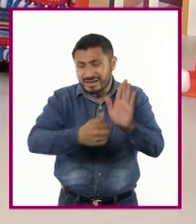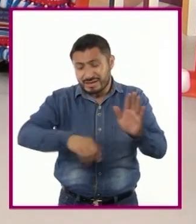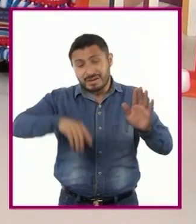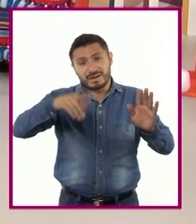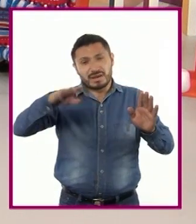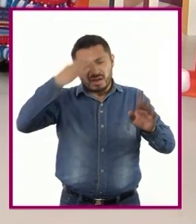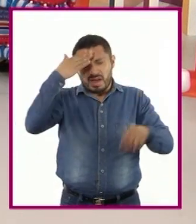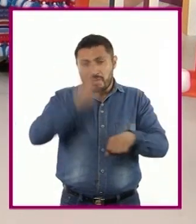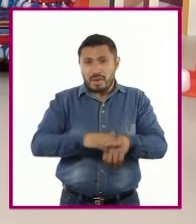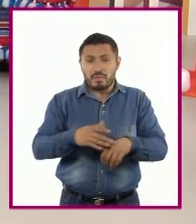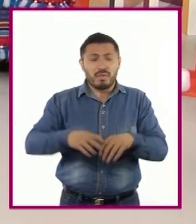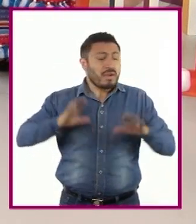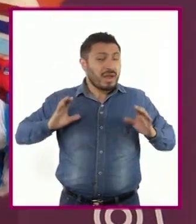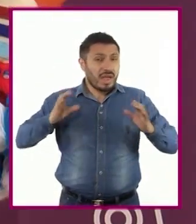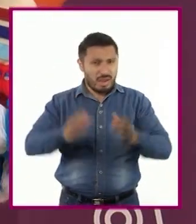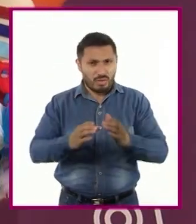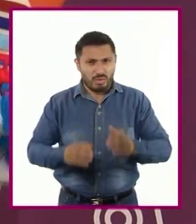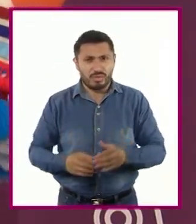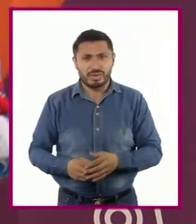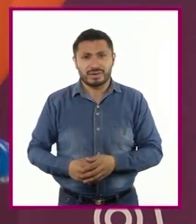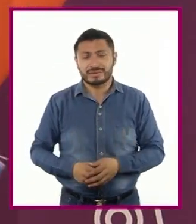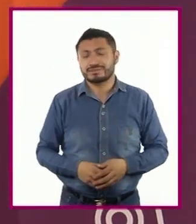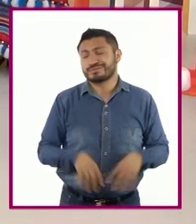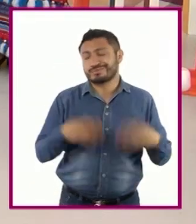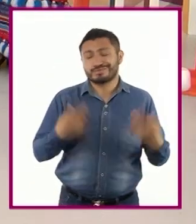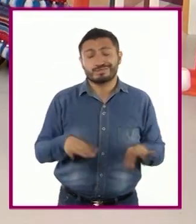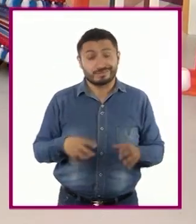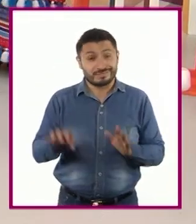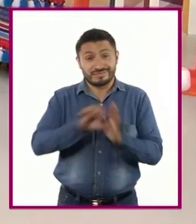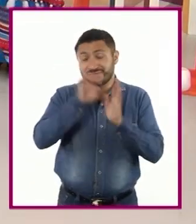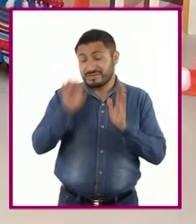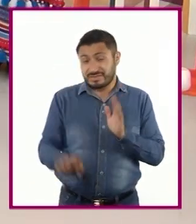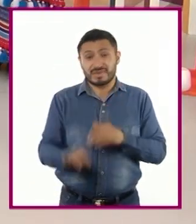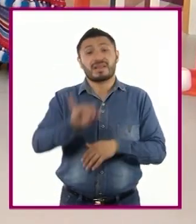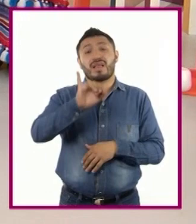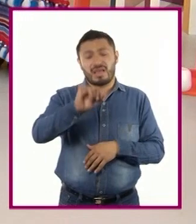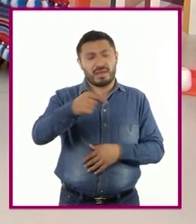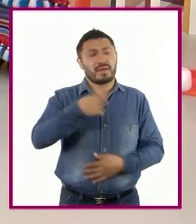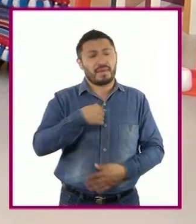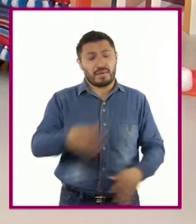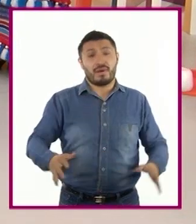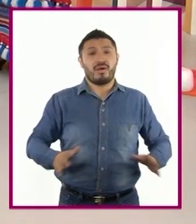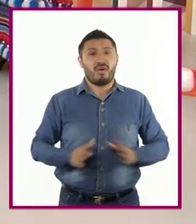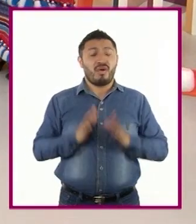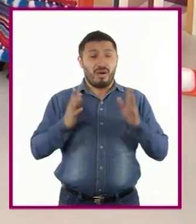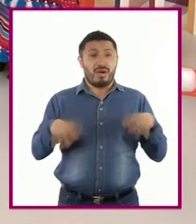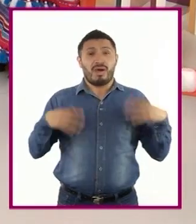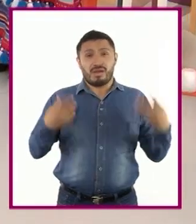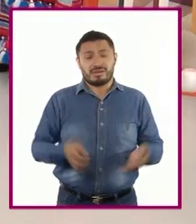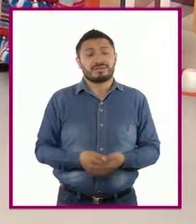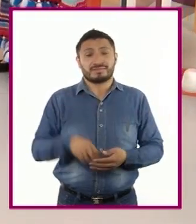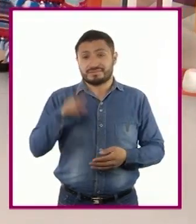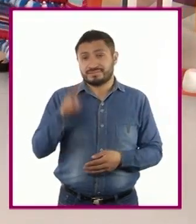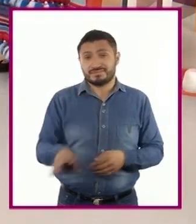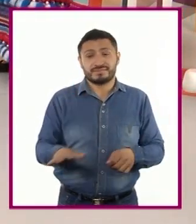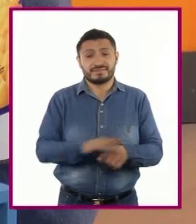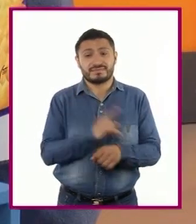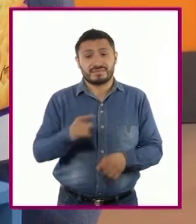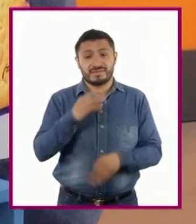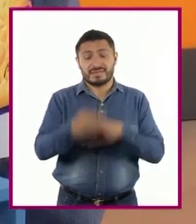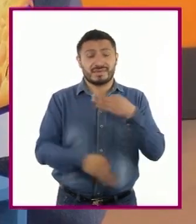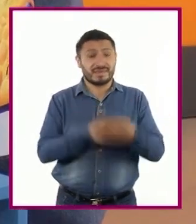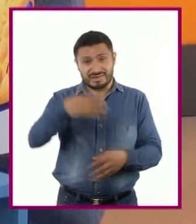memoria colectiva. Pues con este ejemplo sí me dejas sin argumentos, Manuel, porque